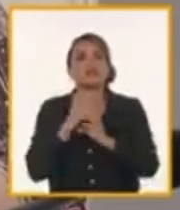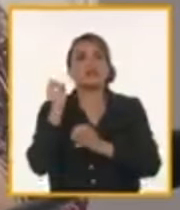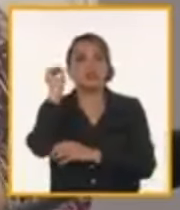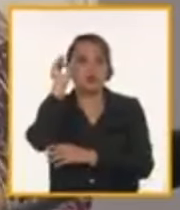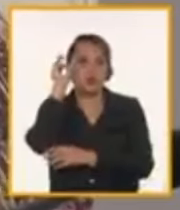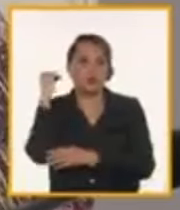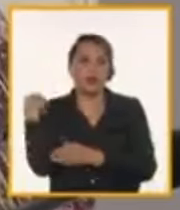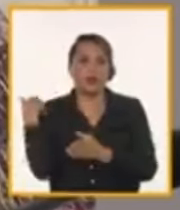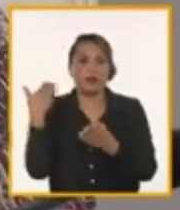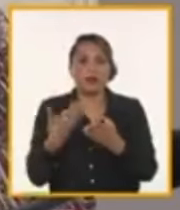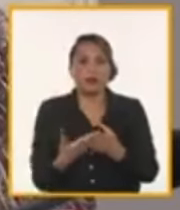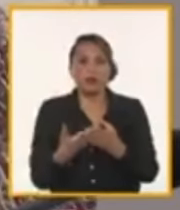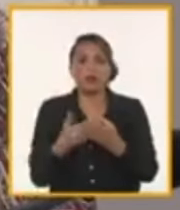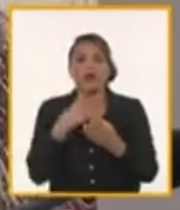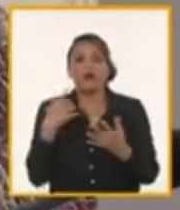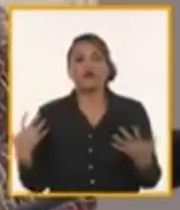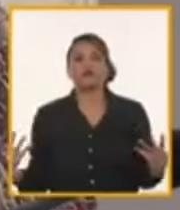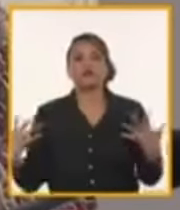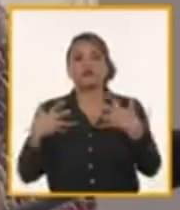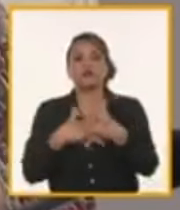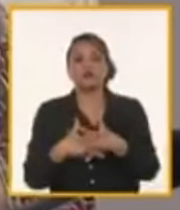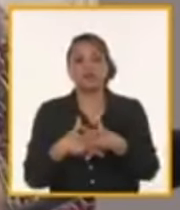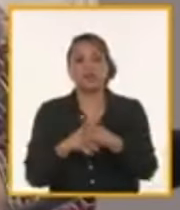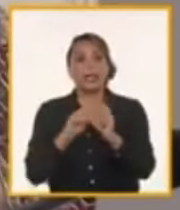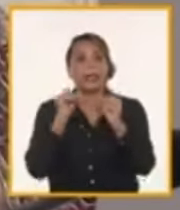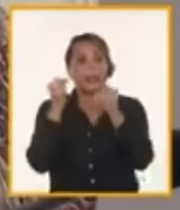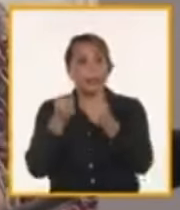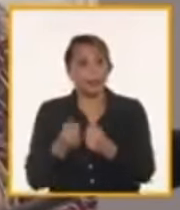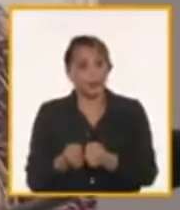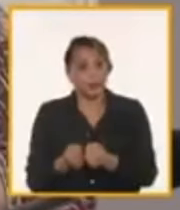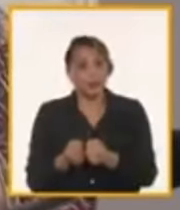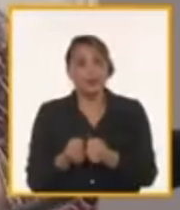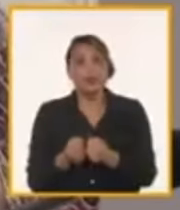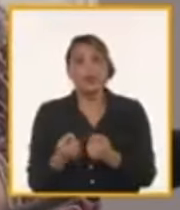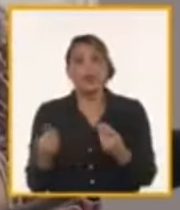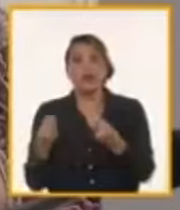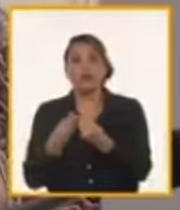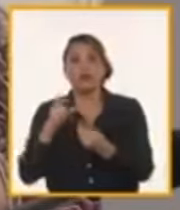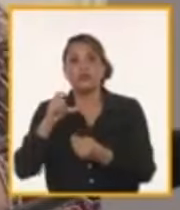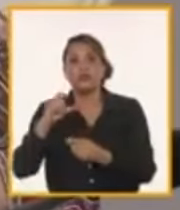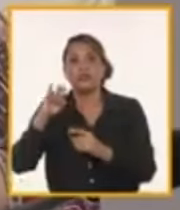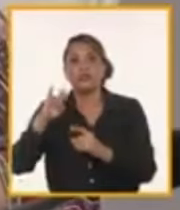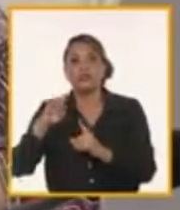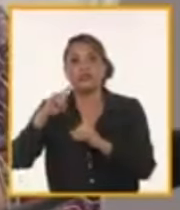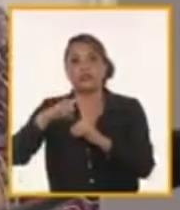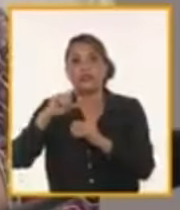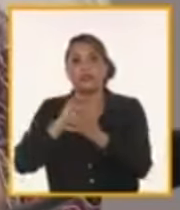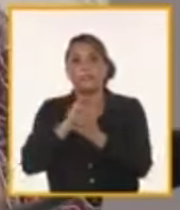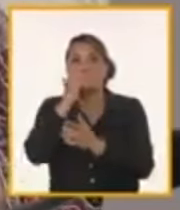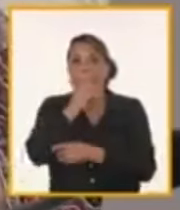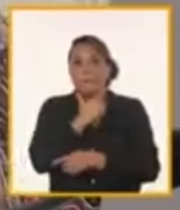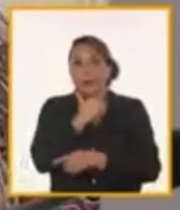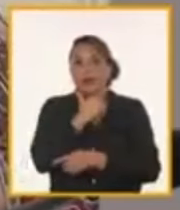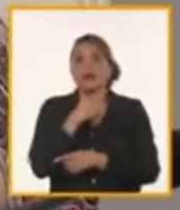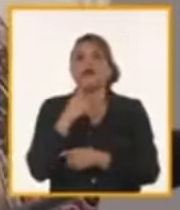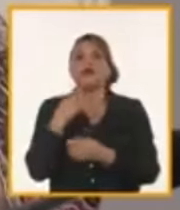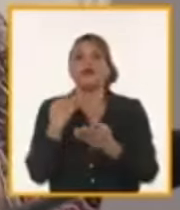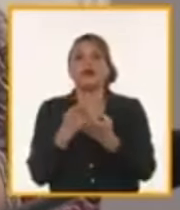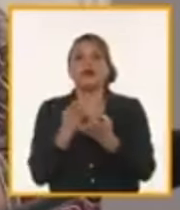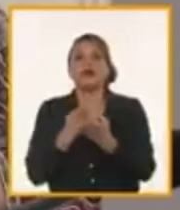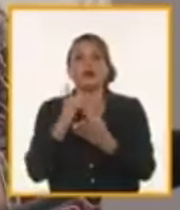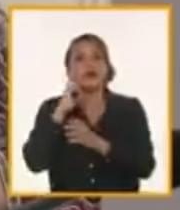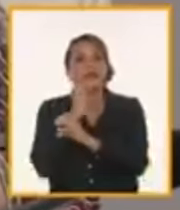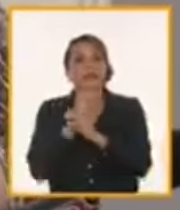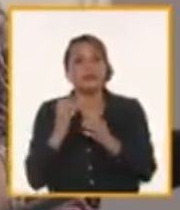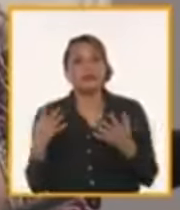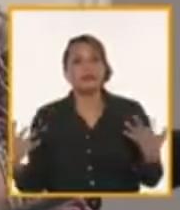momentos estamos en una alianza fuerte con el Sigma con el Ministerio de ciencia tecnología Innovación con la academia de ciencia y sus